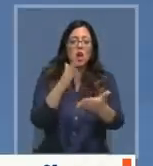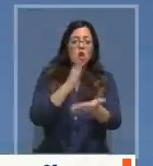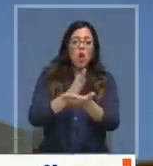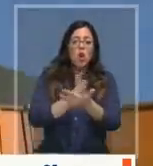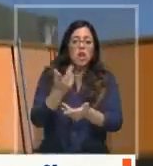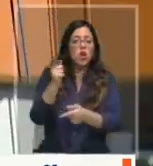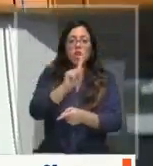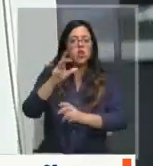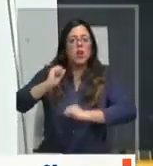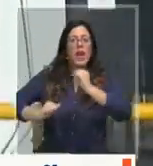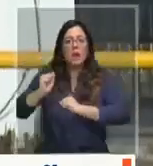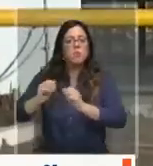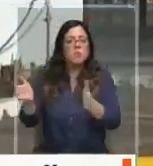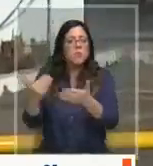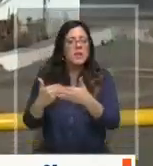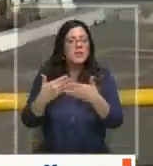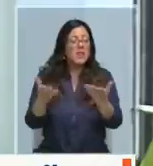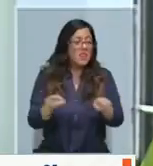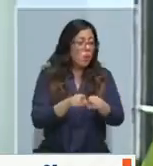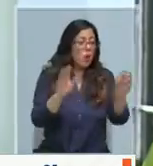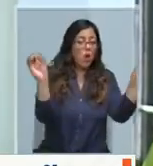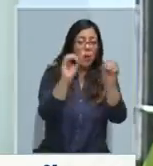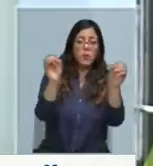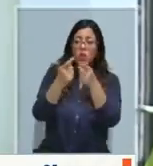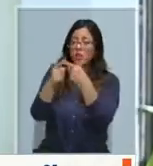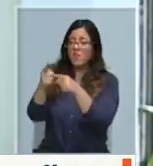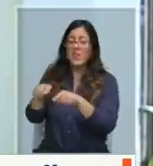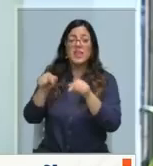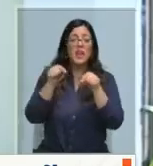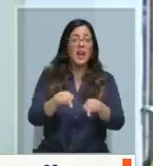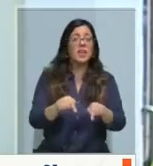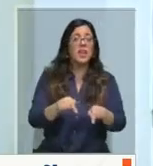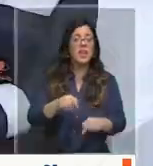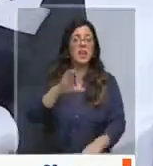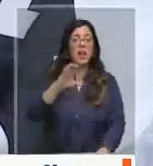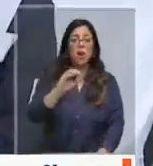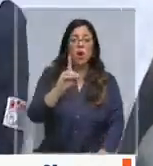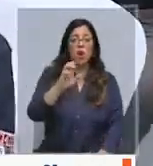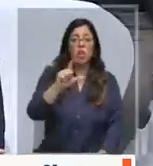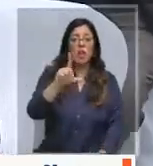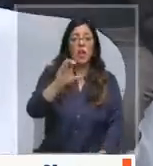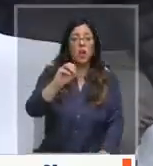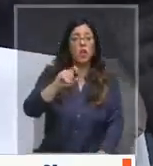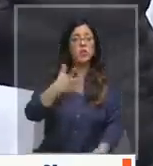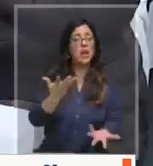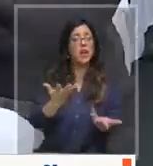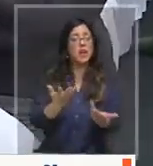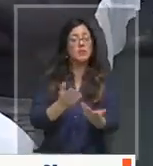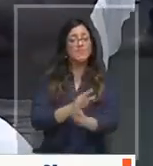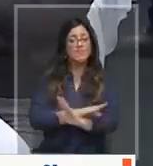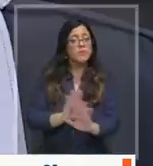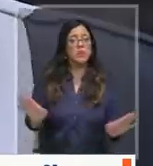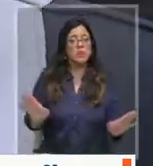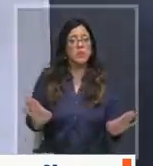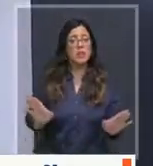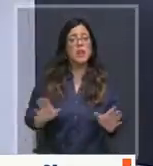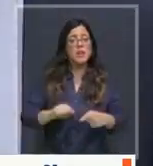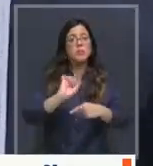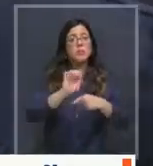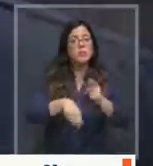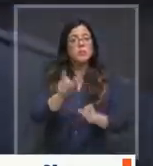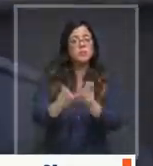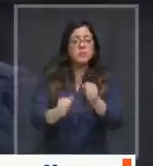Pero pese a las versiones divididas de la comunidad, la fundición de cobre dijo adiós para siempre. Gracias. Hecho que con resignación fue aceptado por parte